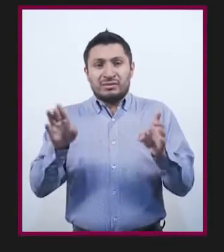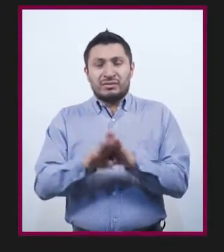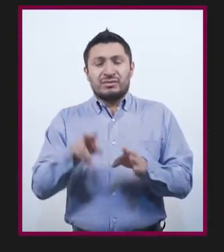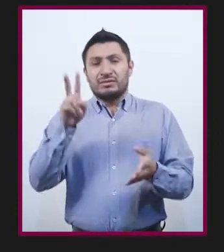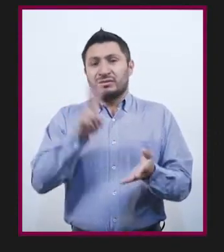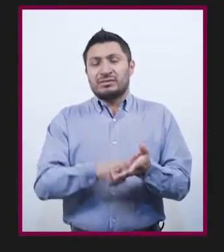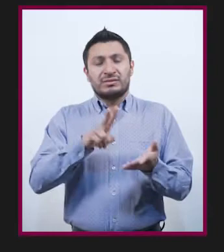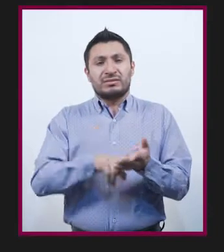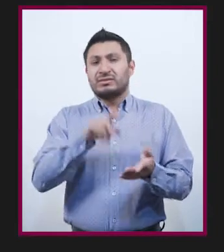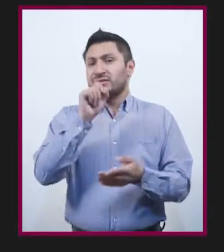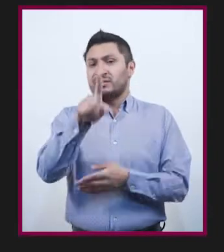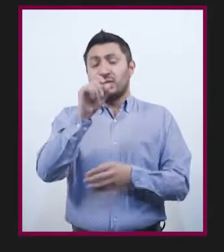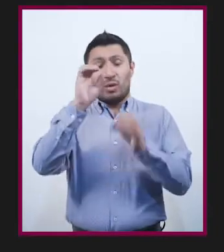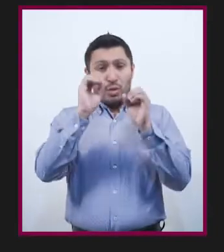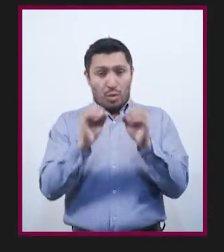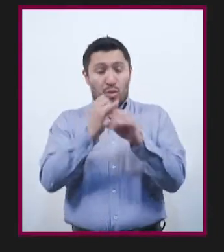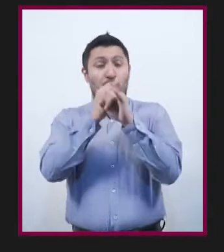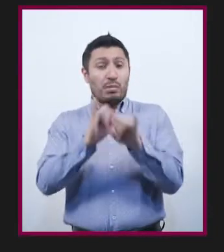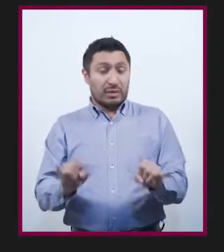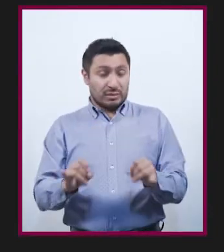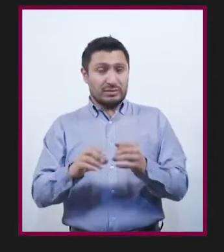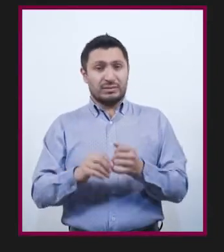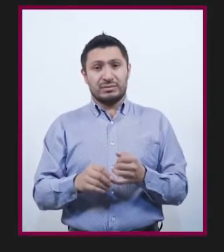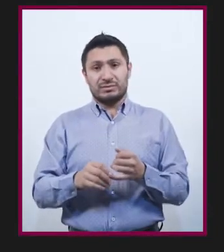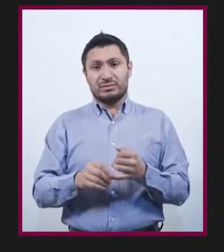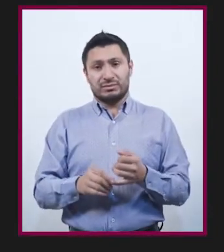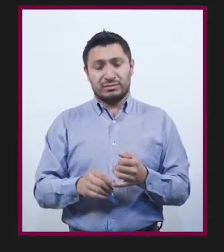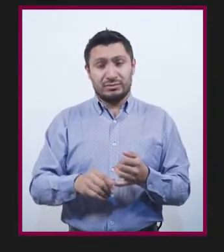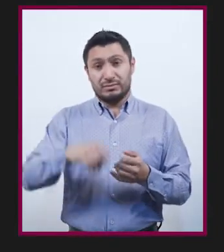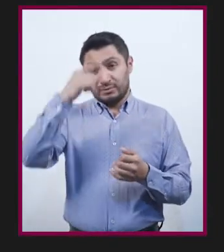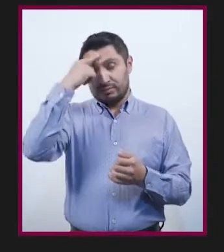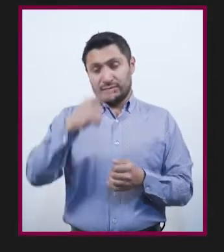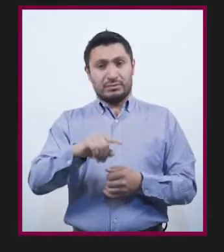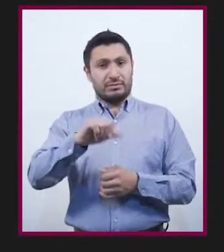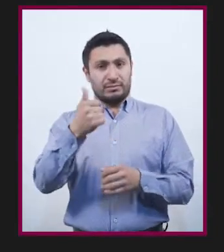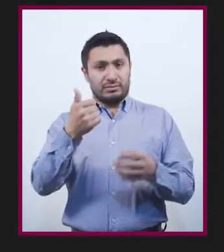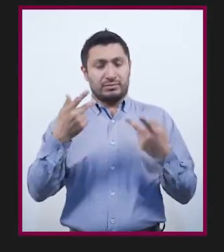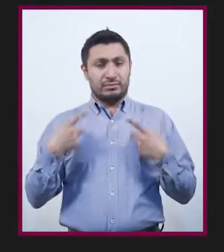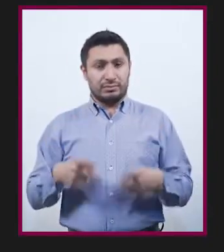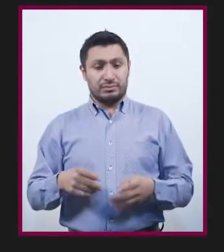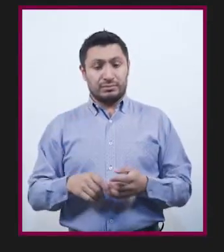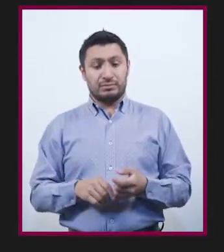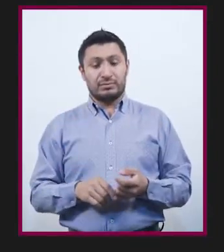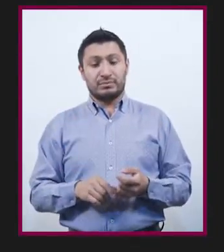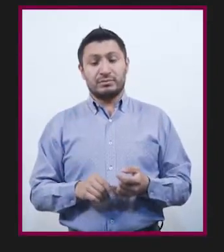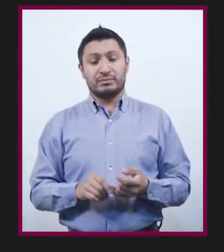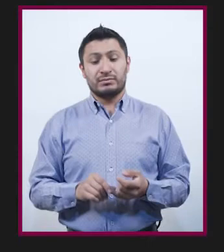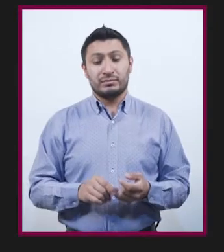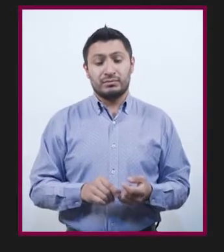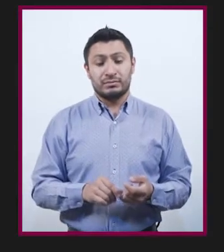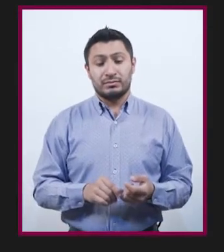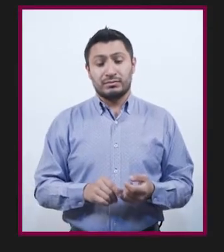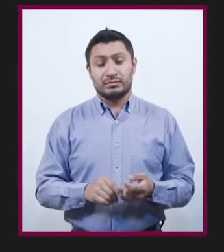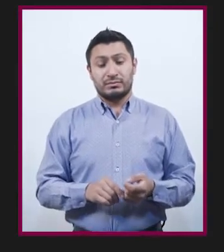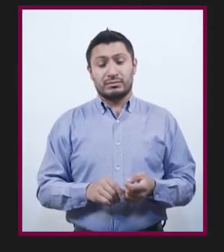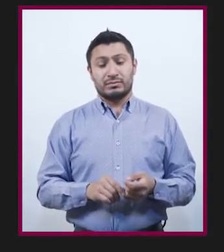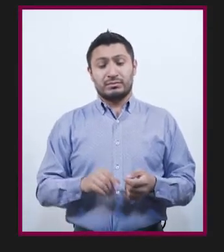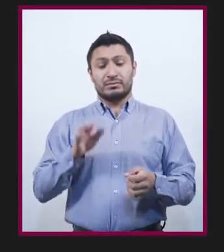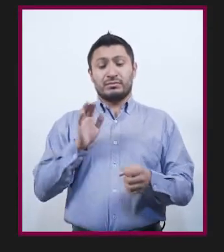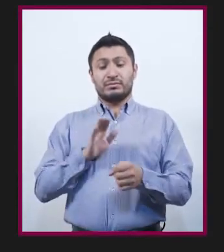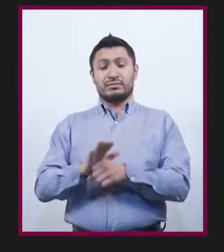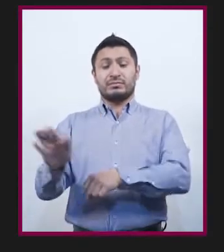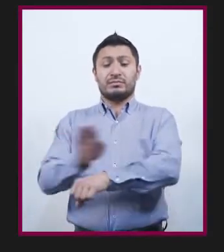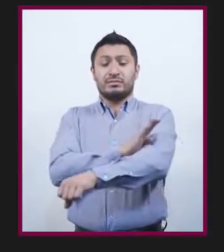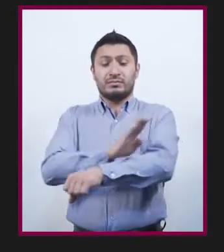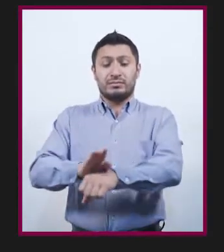como ya el estudiar, tener como más responsabilidades, saber dónde,